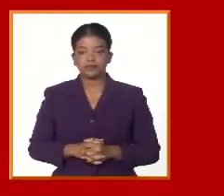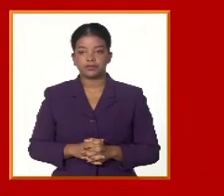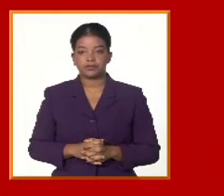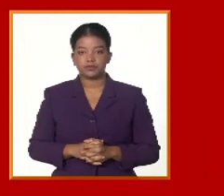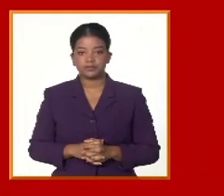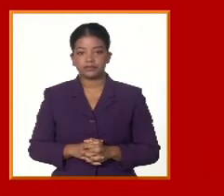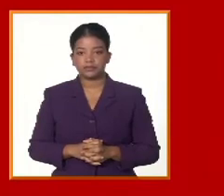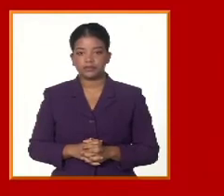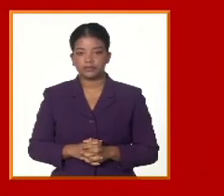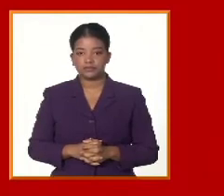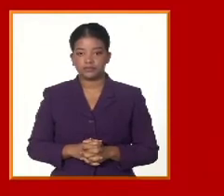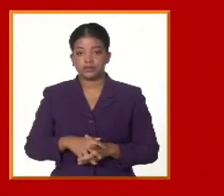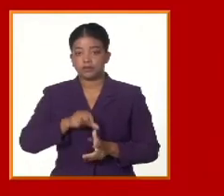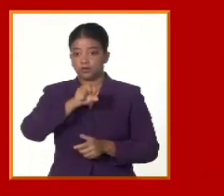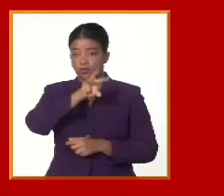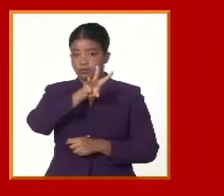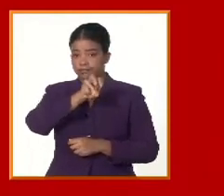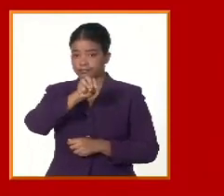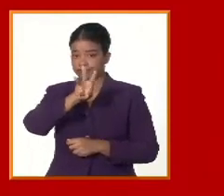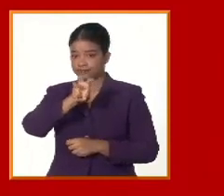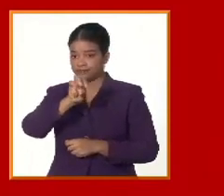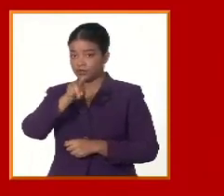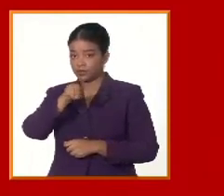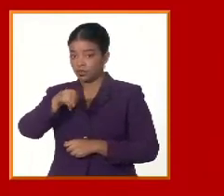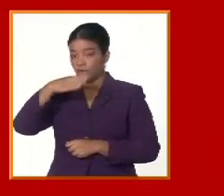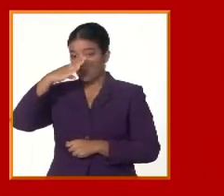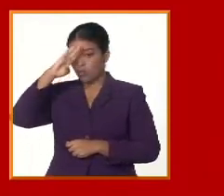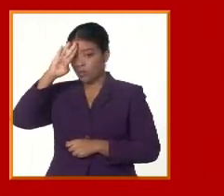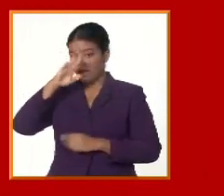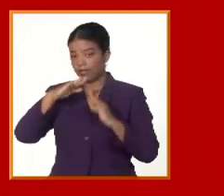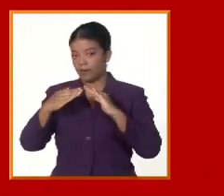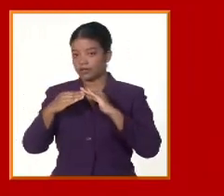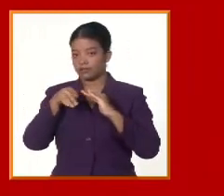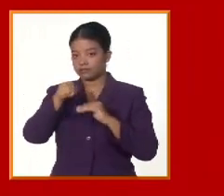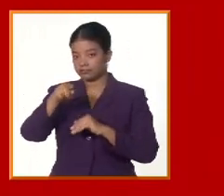triple W punto cubadebate punto